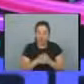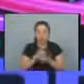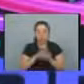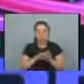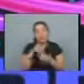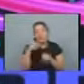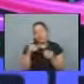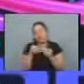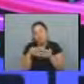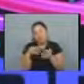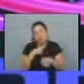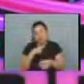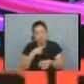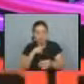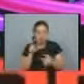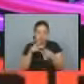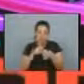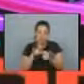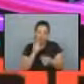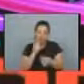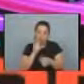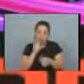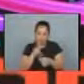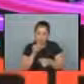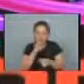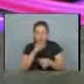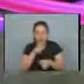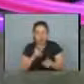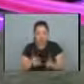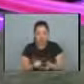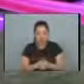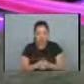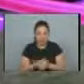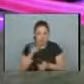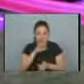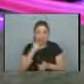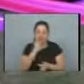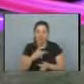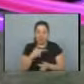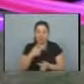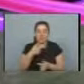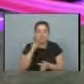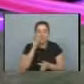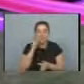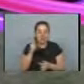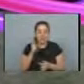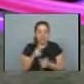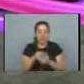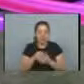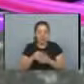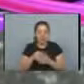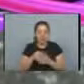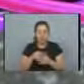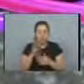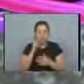no vayan a pensar que la bardearon, ¿eh? ¡No! ¡No sean así, che! ¡Tranquilo! Saludos a Elber Galarga desde Chile. Un saludo